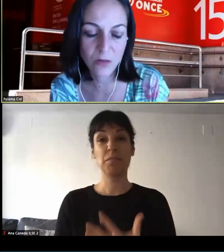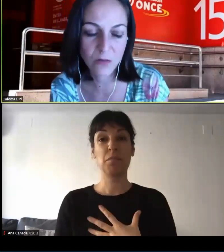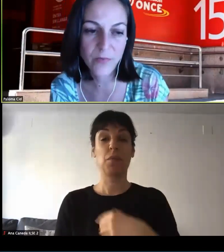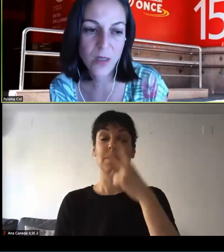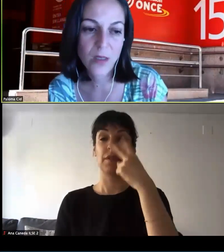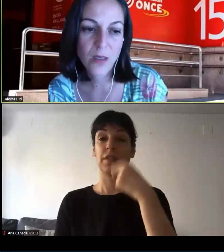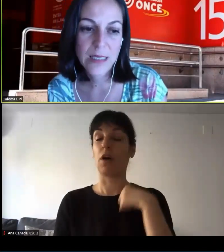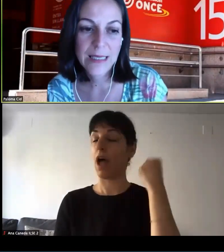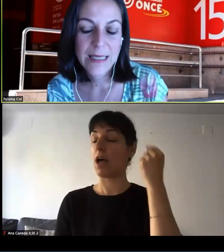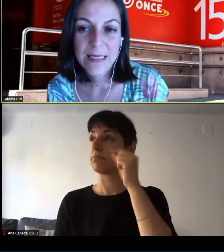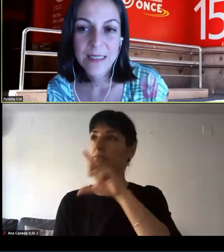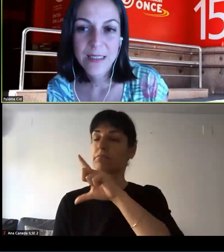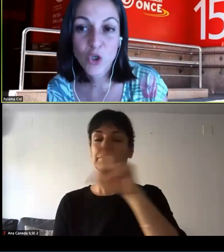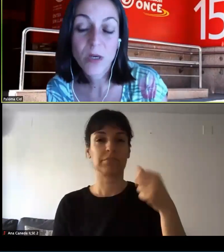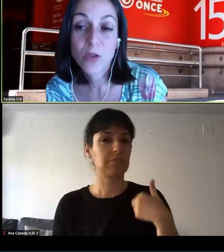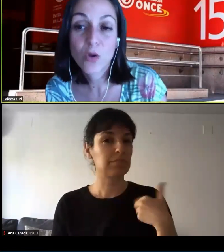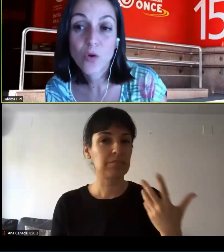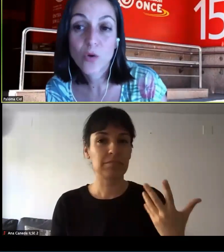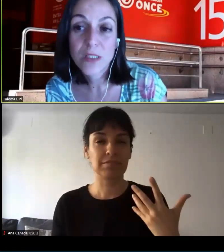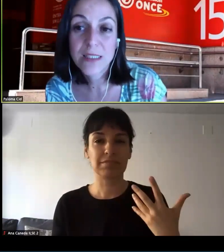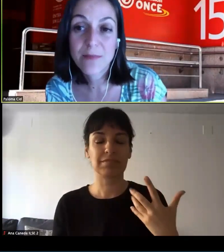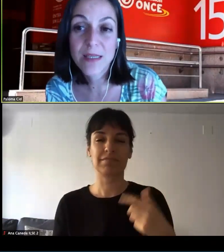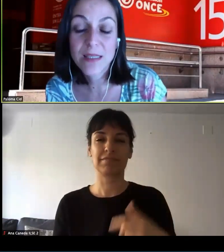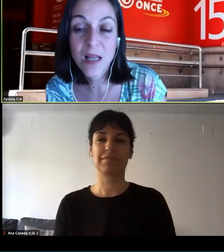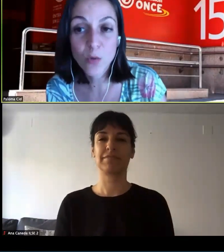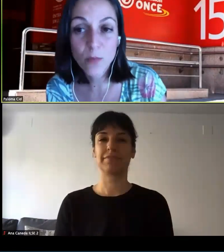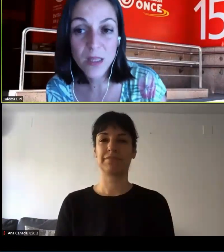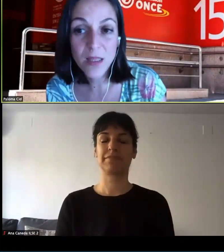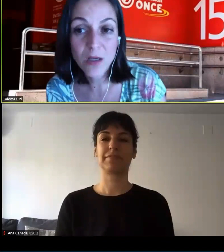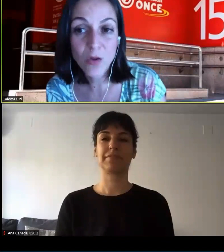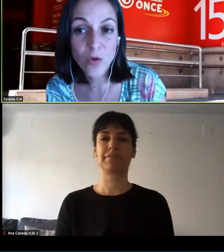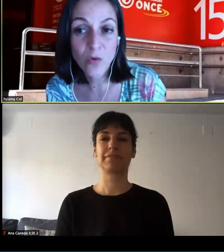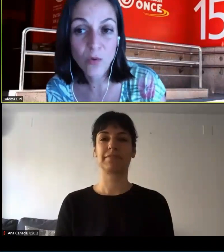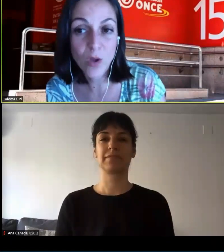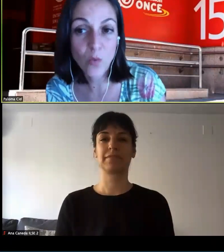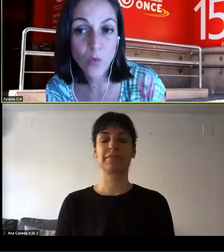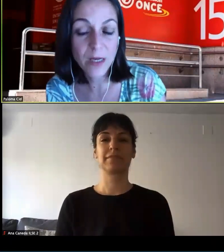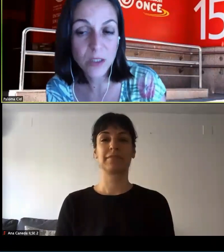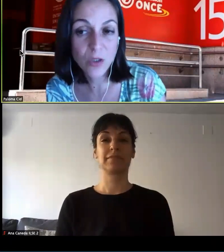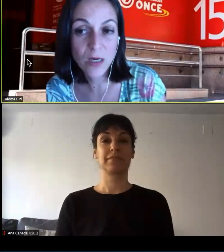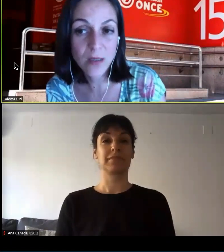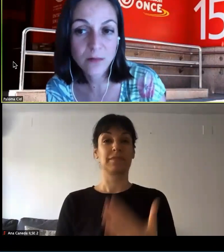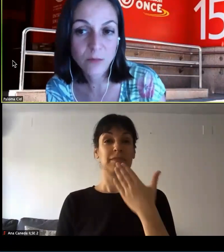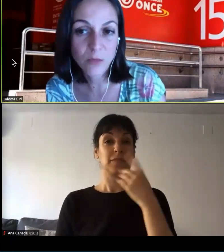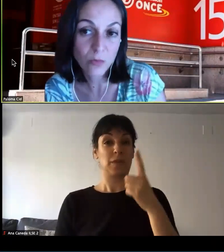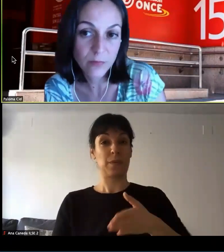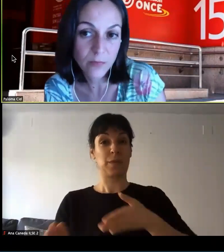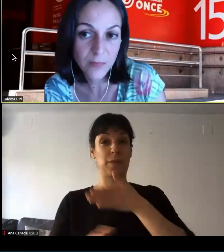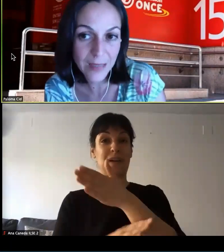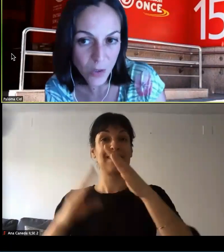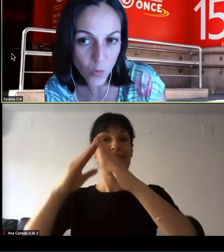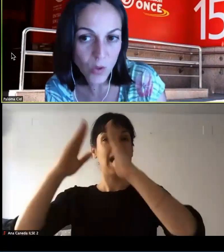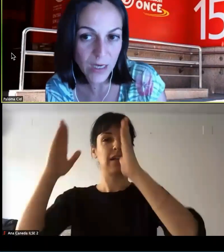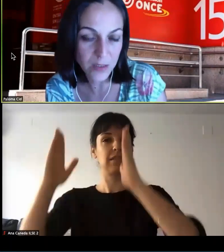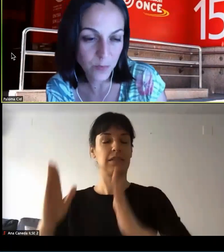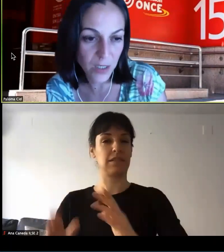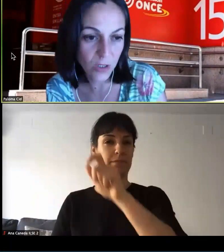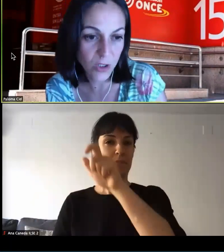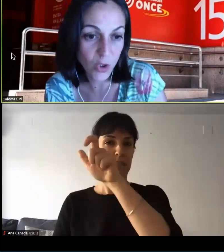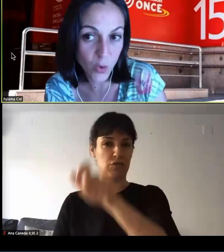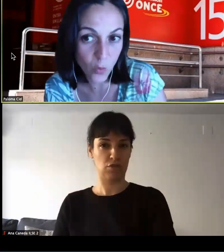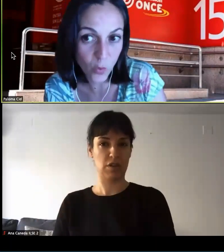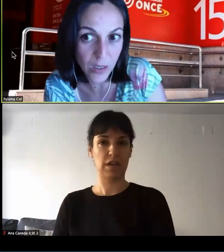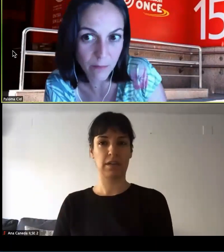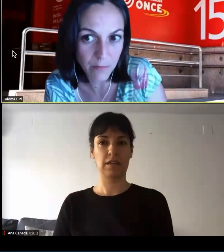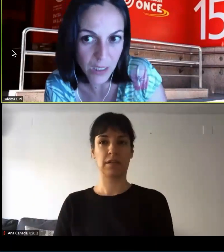ido. Sobre todo, si vais al domicilio de una persona, bueno, de ninguna espero que